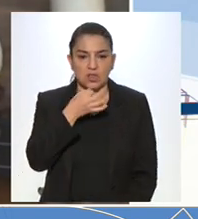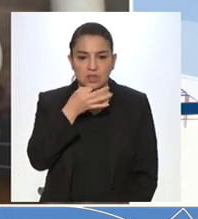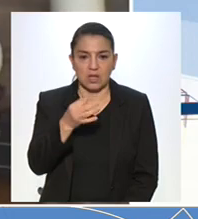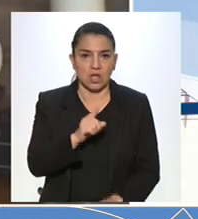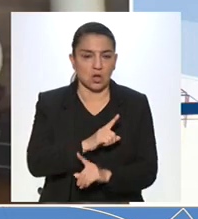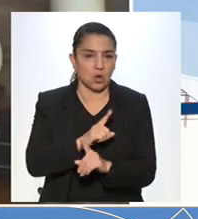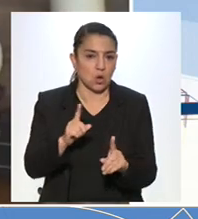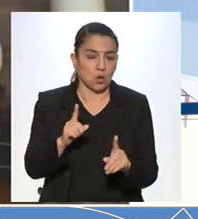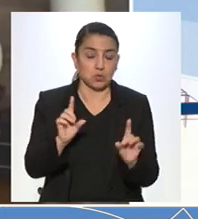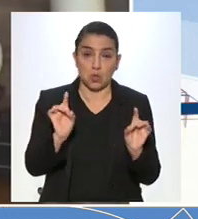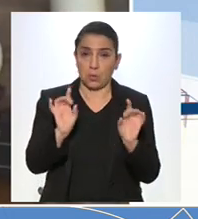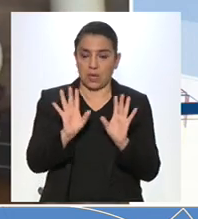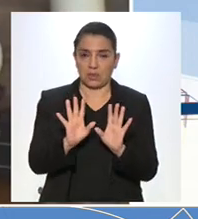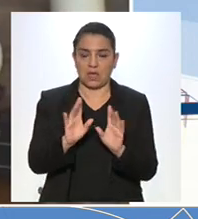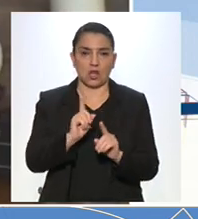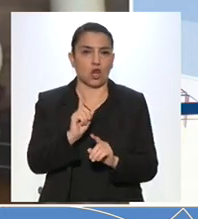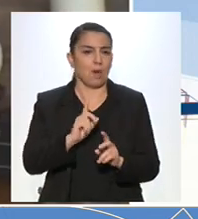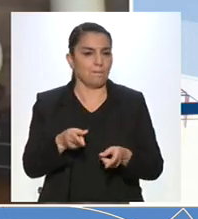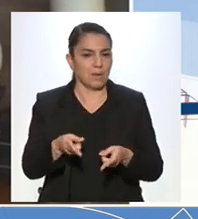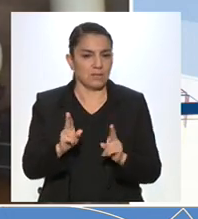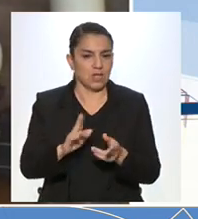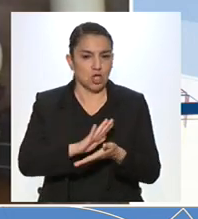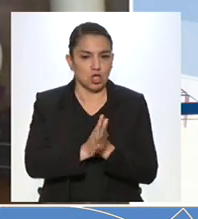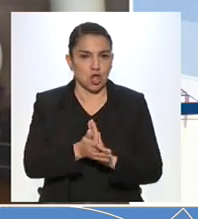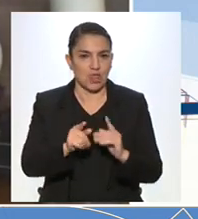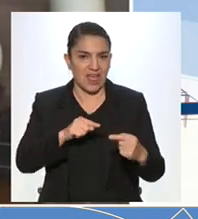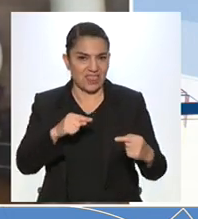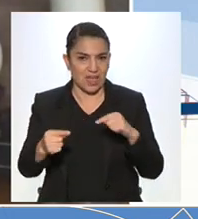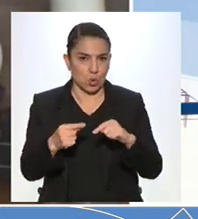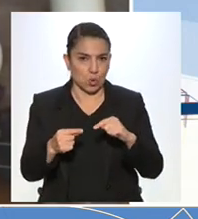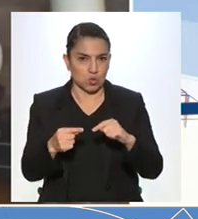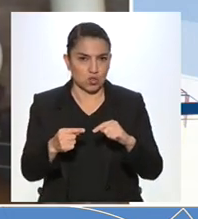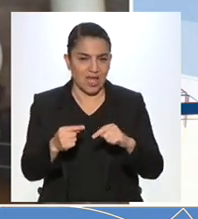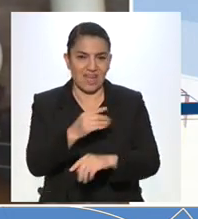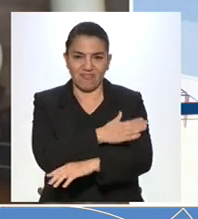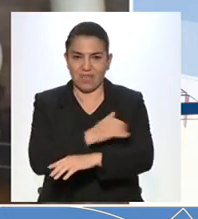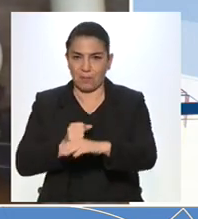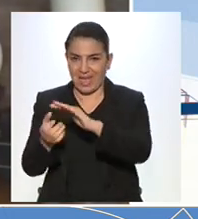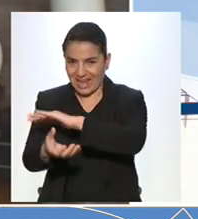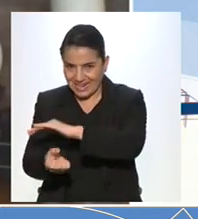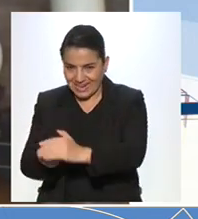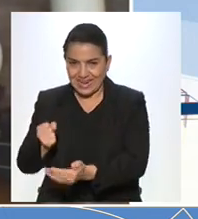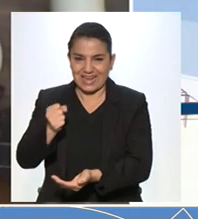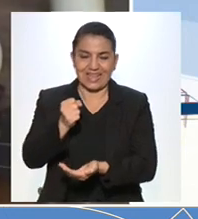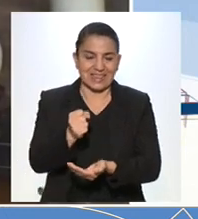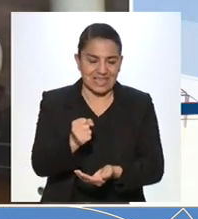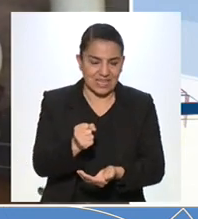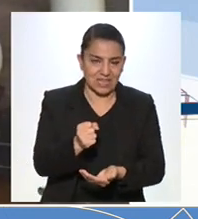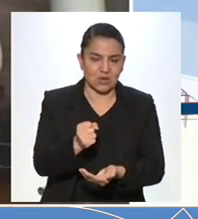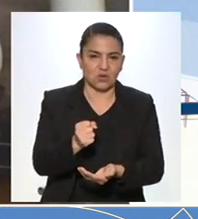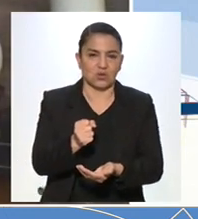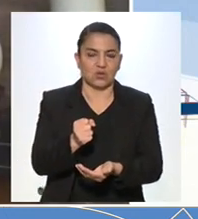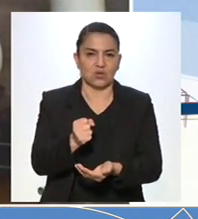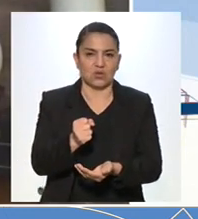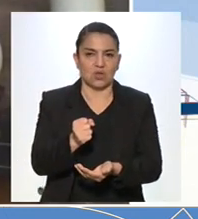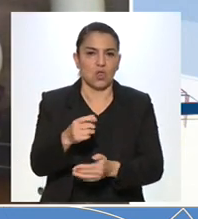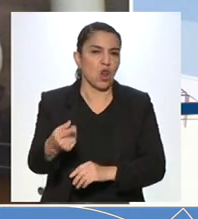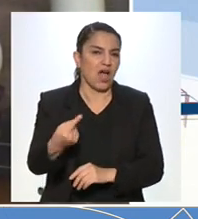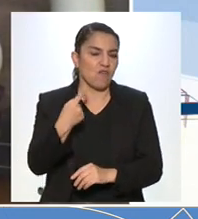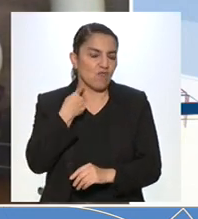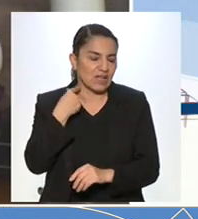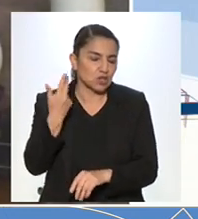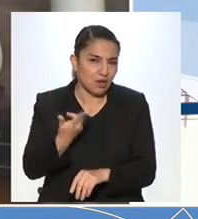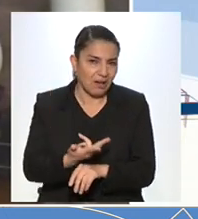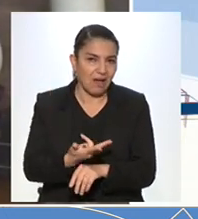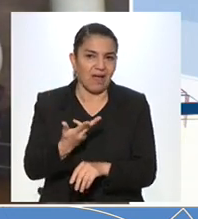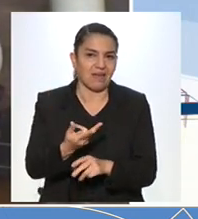sorprendernos. Es más, si me permiten, creo que toda esta discusión sobre los retiros de los fondos previsionales, sobre el impacto que tiene